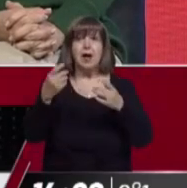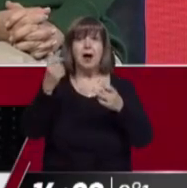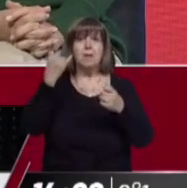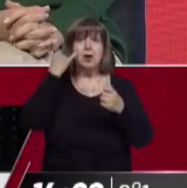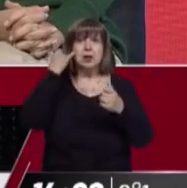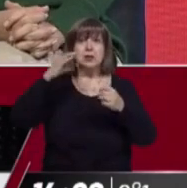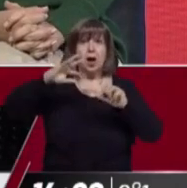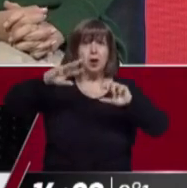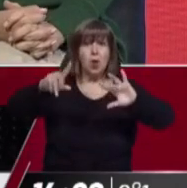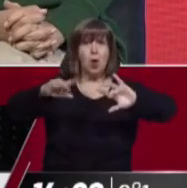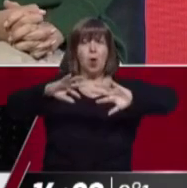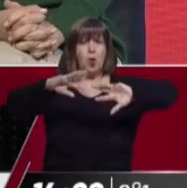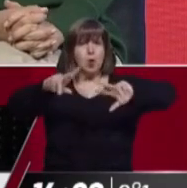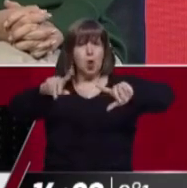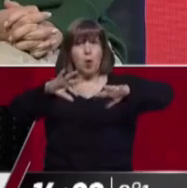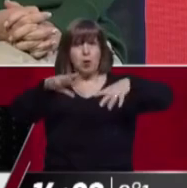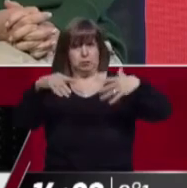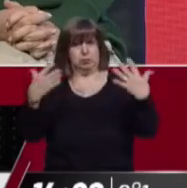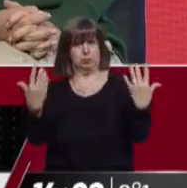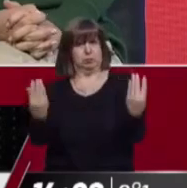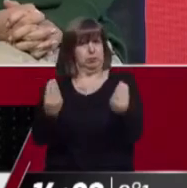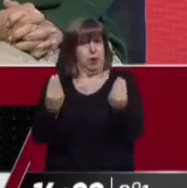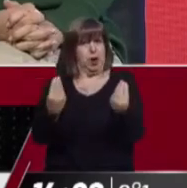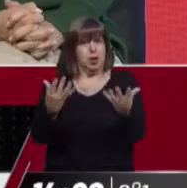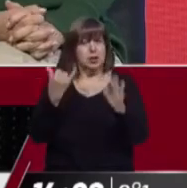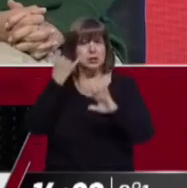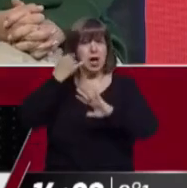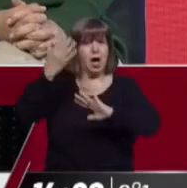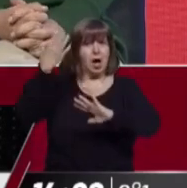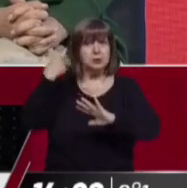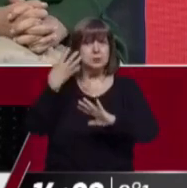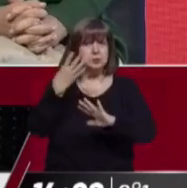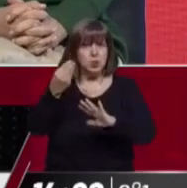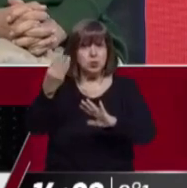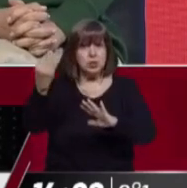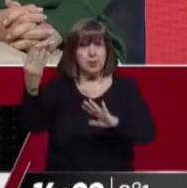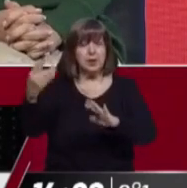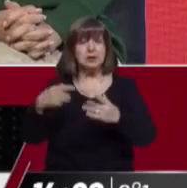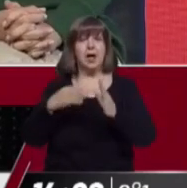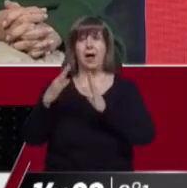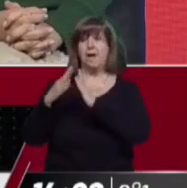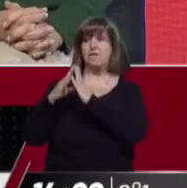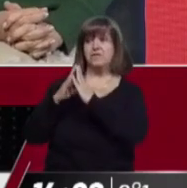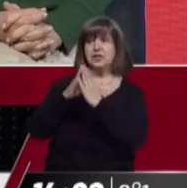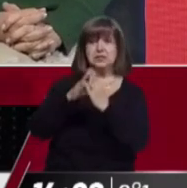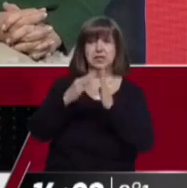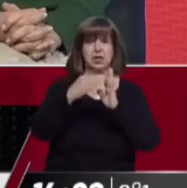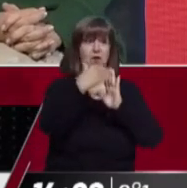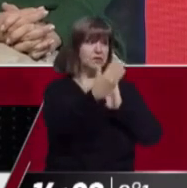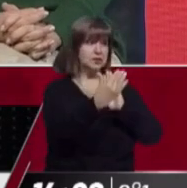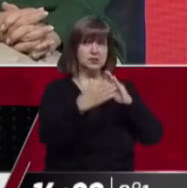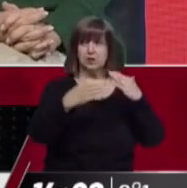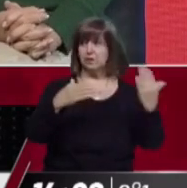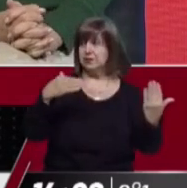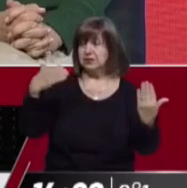actos delictivos en el portal de la provincia de Mendoza. Por eso, distintos vecinos de distintas áreas,